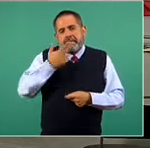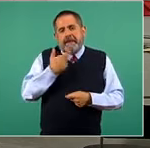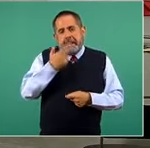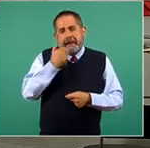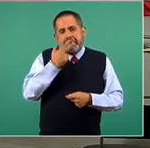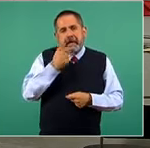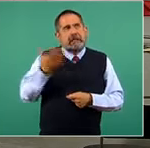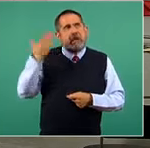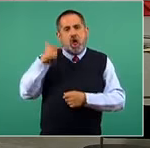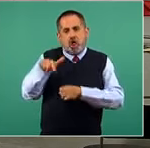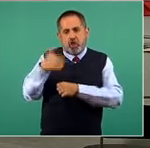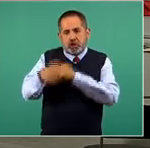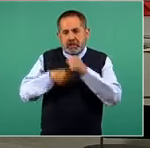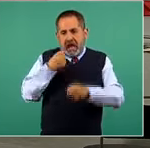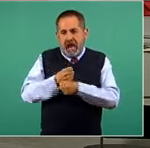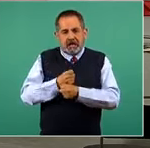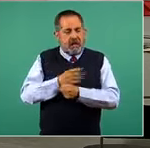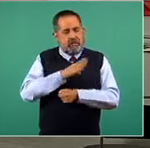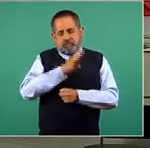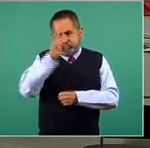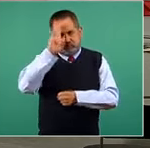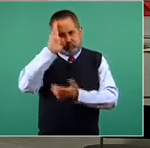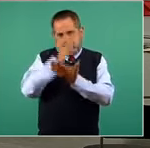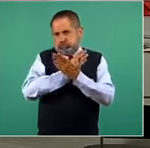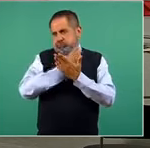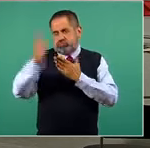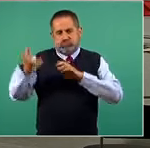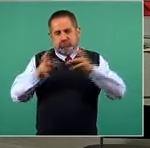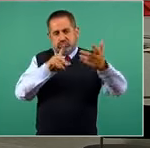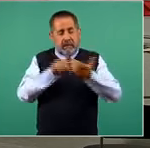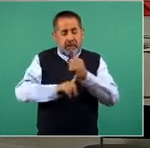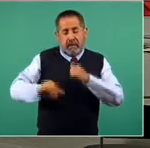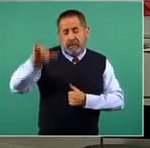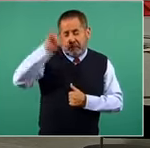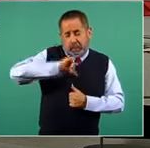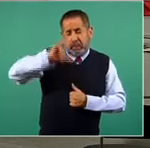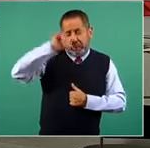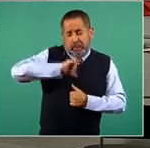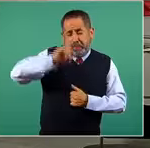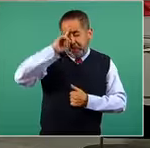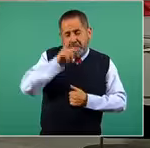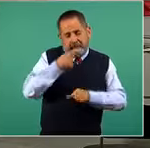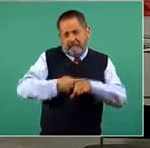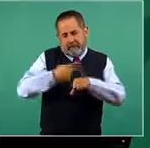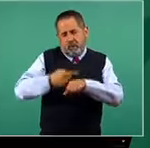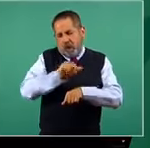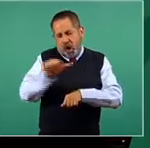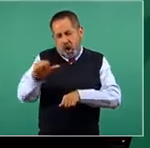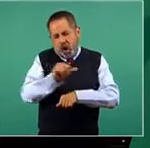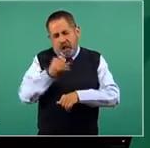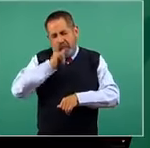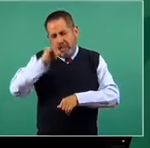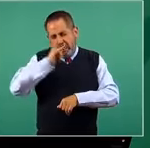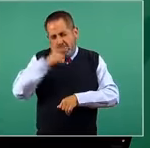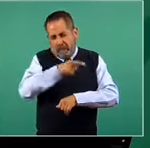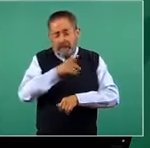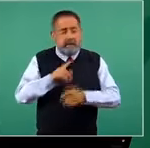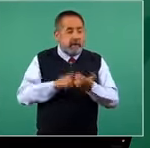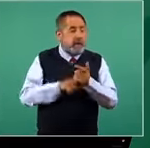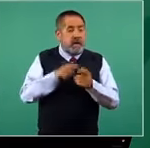12 años, en descontrol crónico, sufre de alcoholismo, que es una enfermedad, y ha tenido, desde luego, situaciones